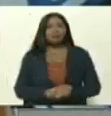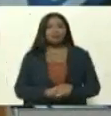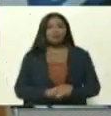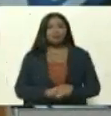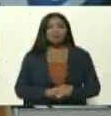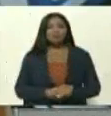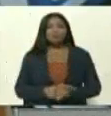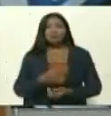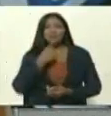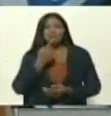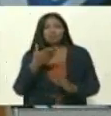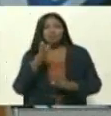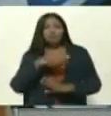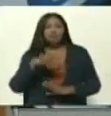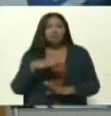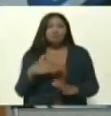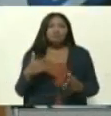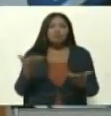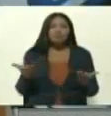he mencionado.